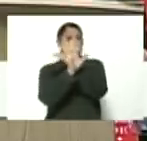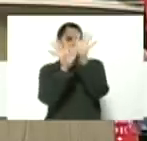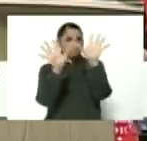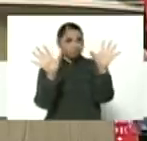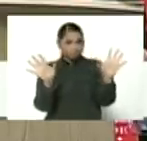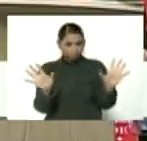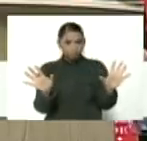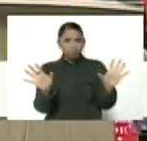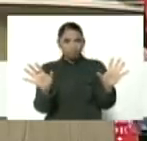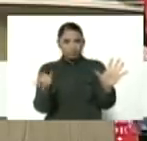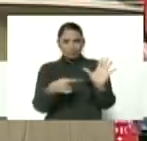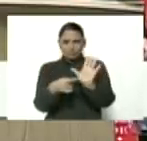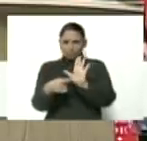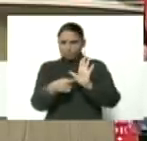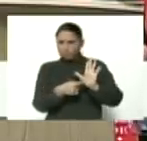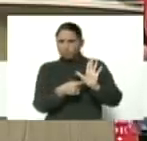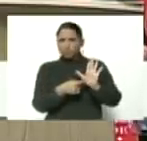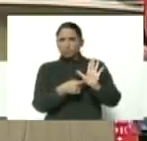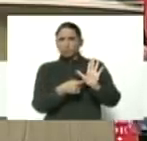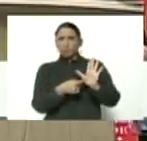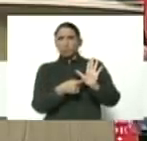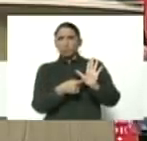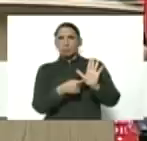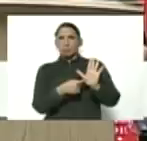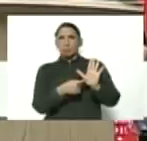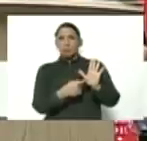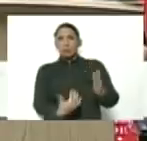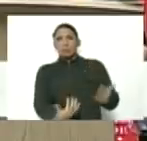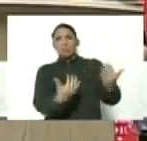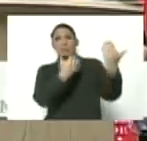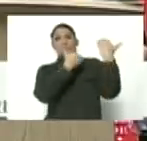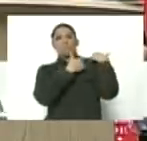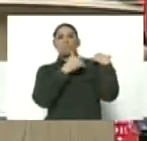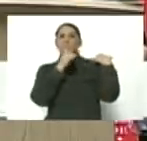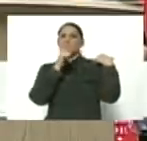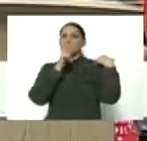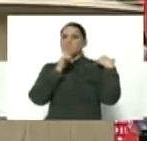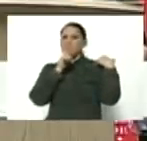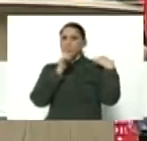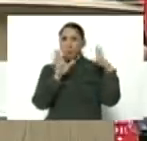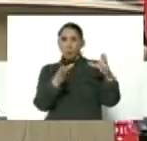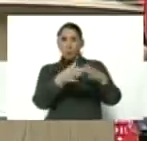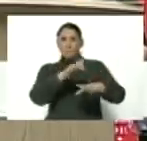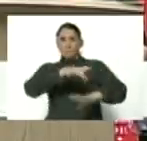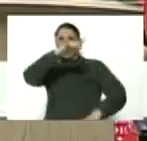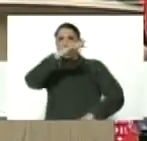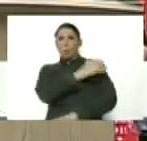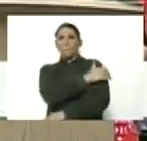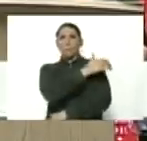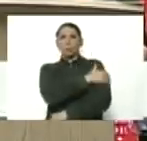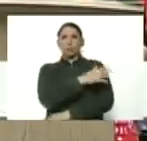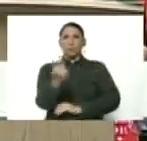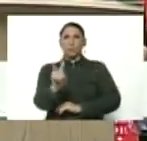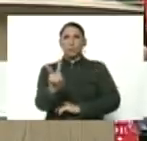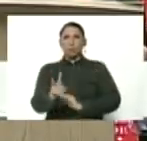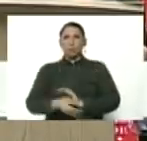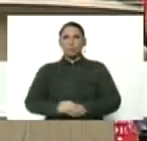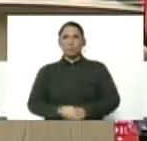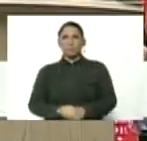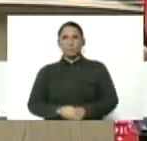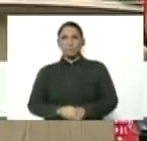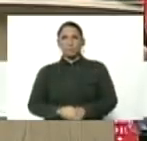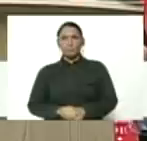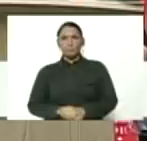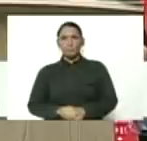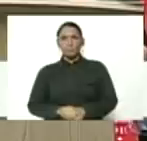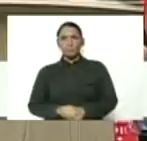claro, establecida la responsabilidad del sector extremista de la derecha venezolana en